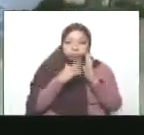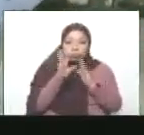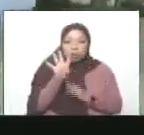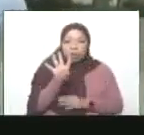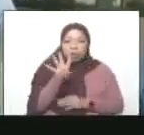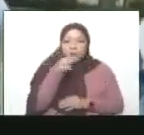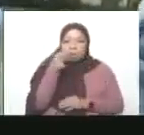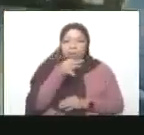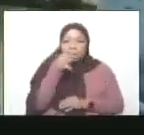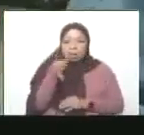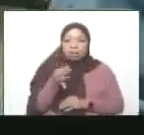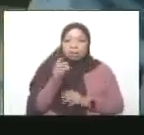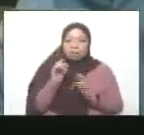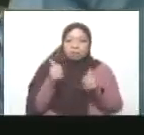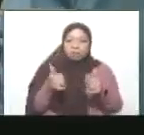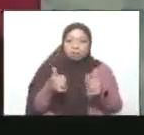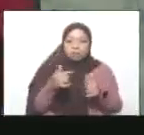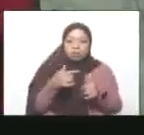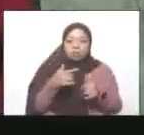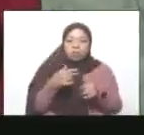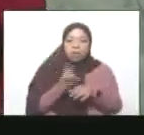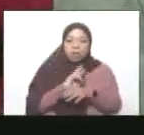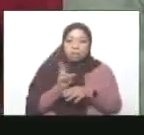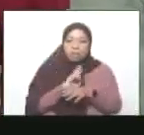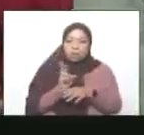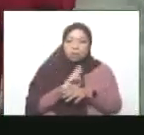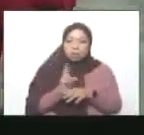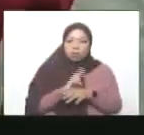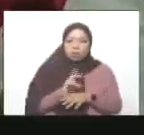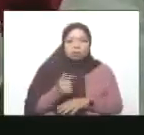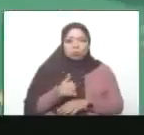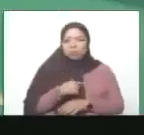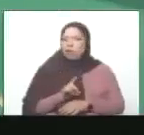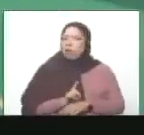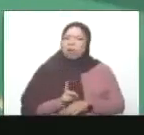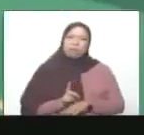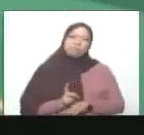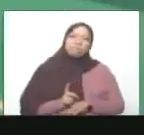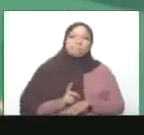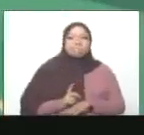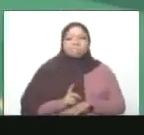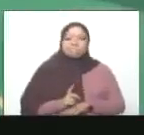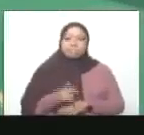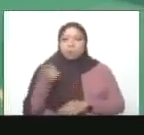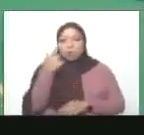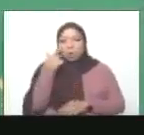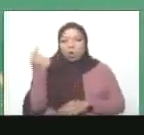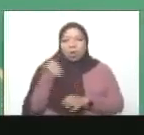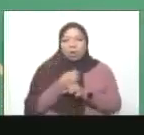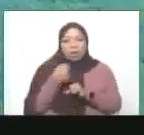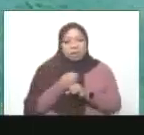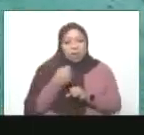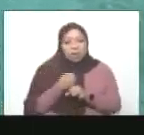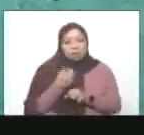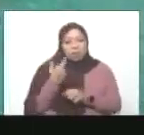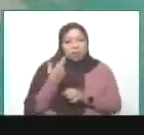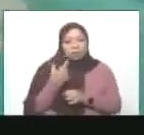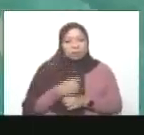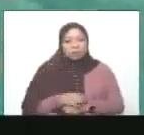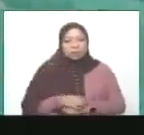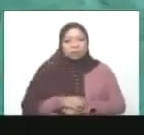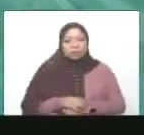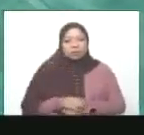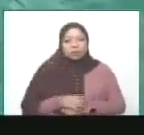retardado, pero se aceleró, ¿será? No, porque, o sea, por ahí... Ahí están, mira, ahí están arreglando, ahí están las imágenes, pero no la